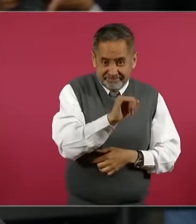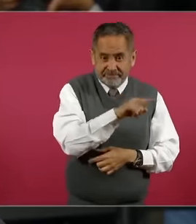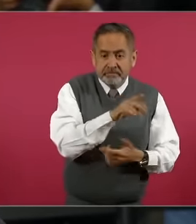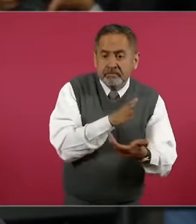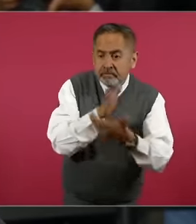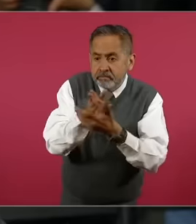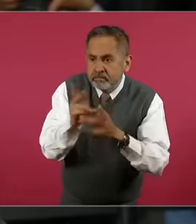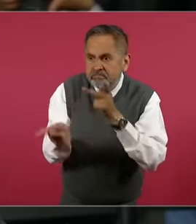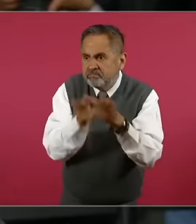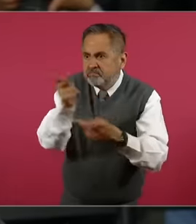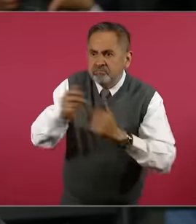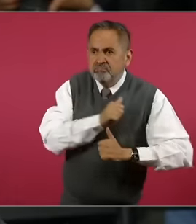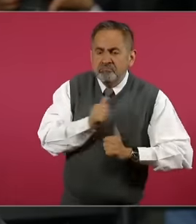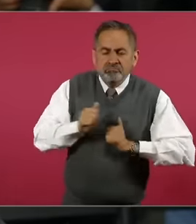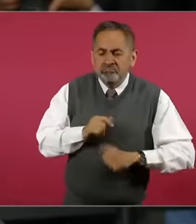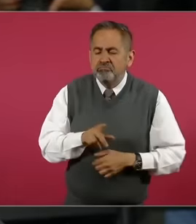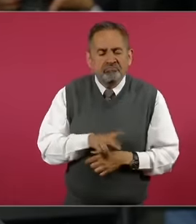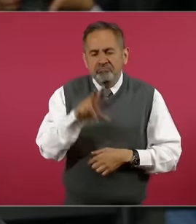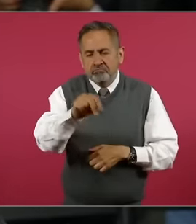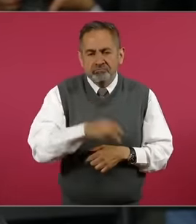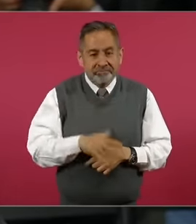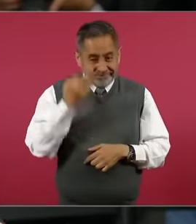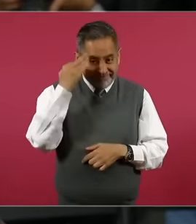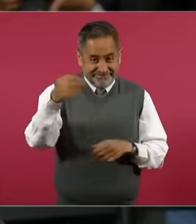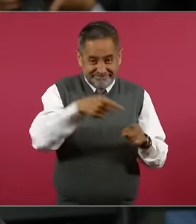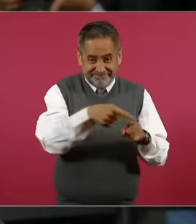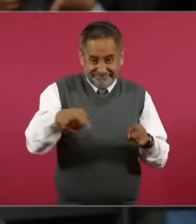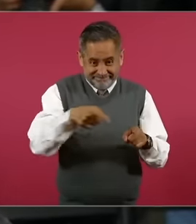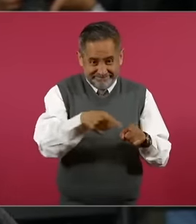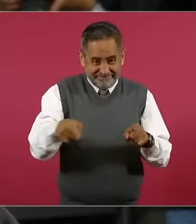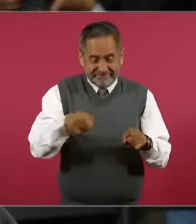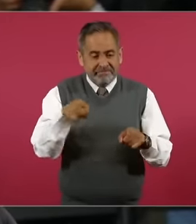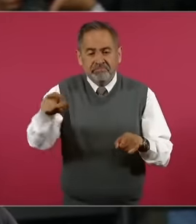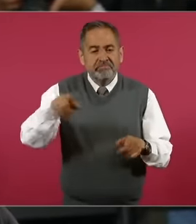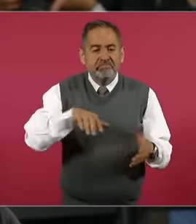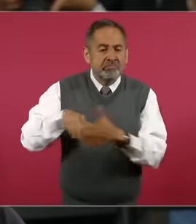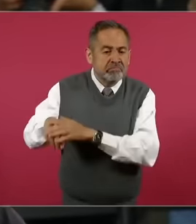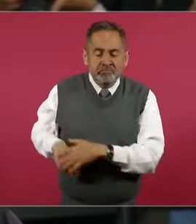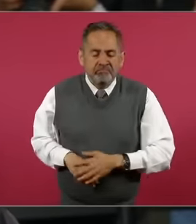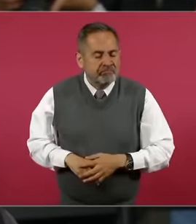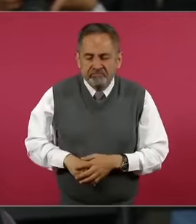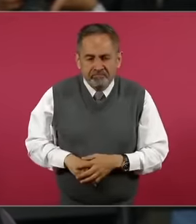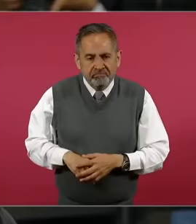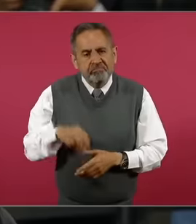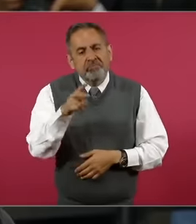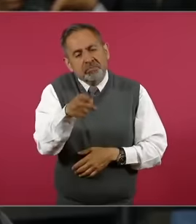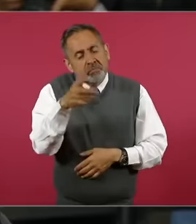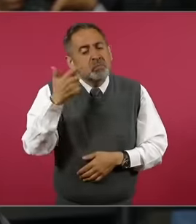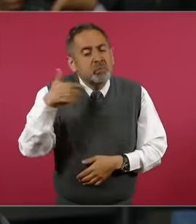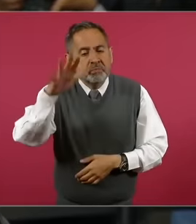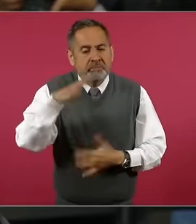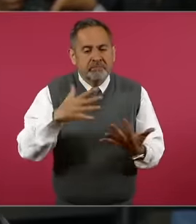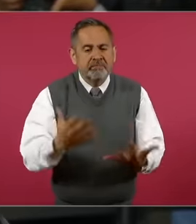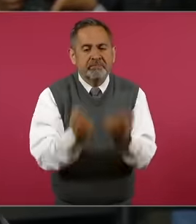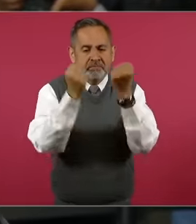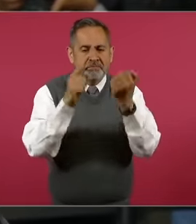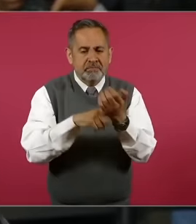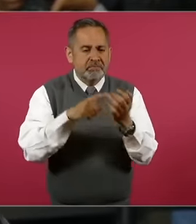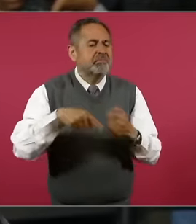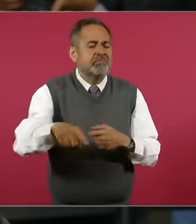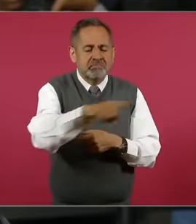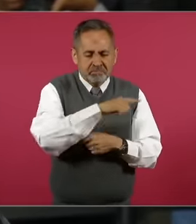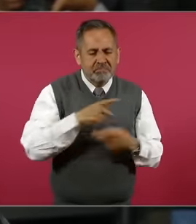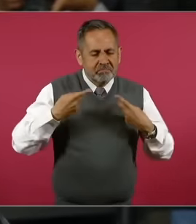a los soldados. Ese tiempo valioso es muy, muy probable que le hubiera salvado la vida a muchos de